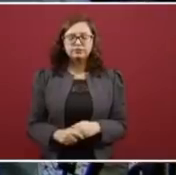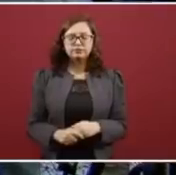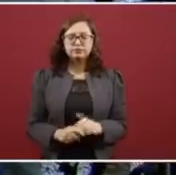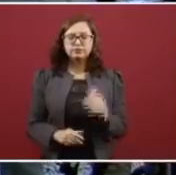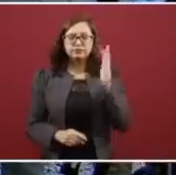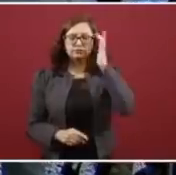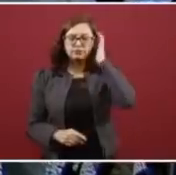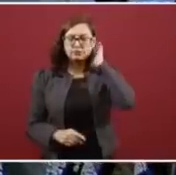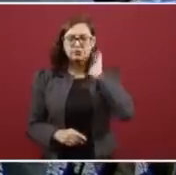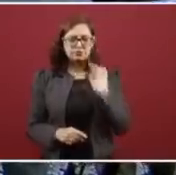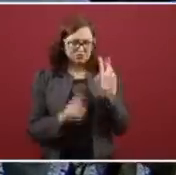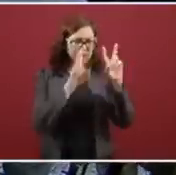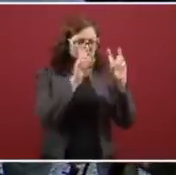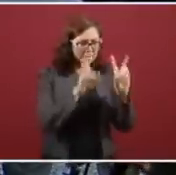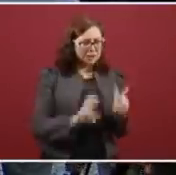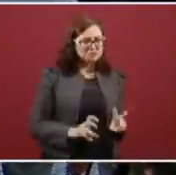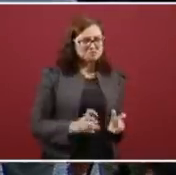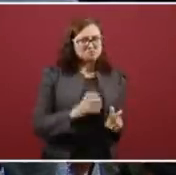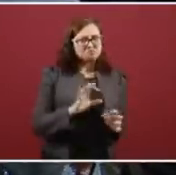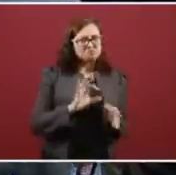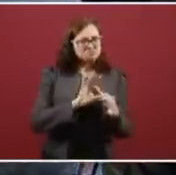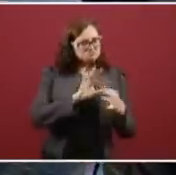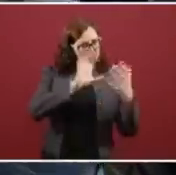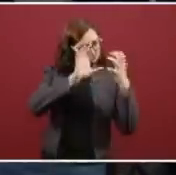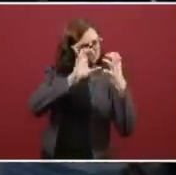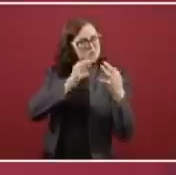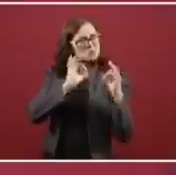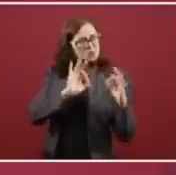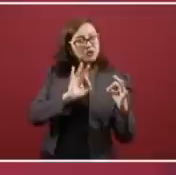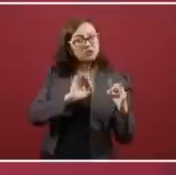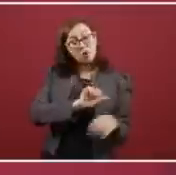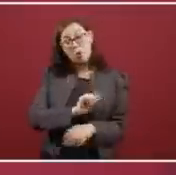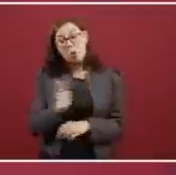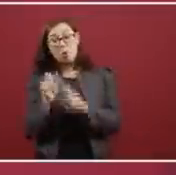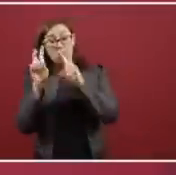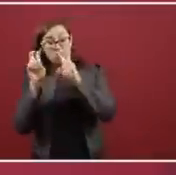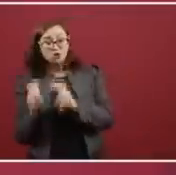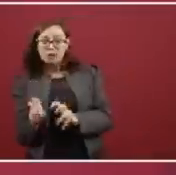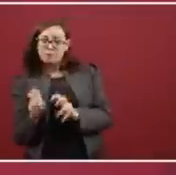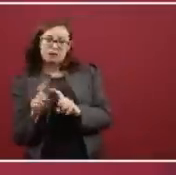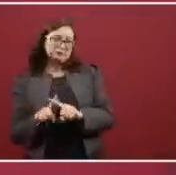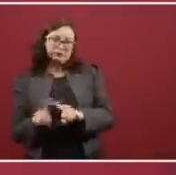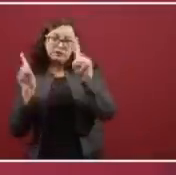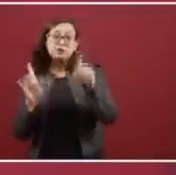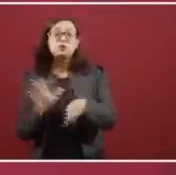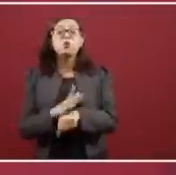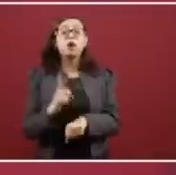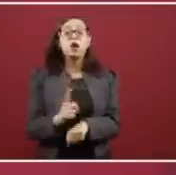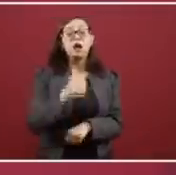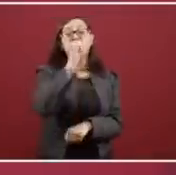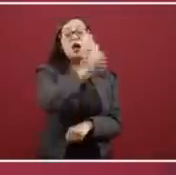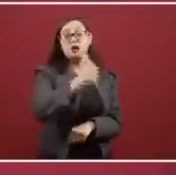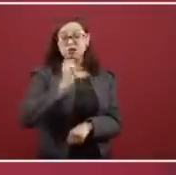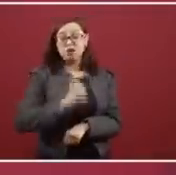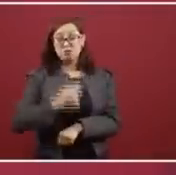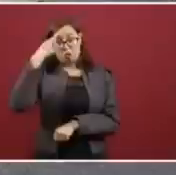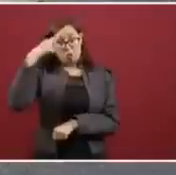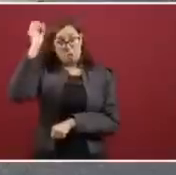algunos temas y en otros no porque él es un hombre de criterio y yo también